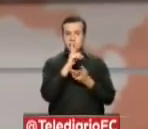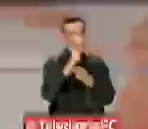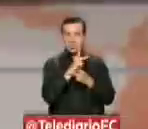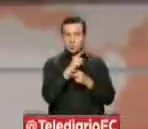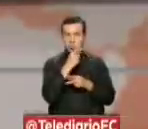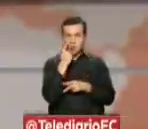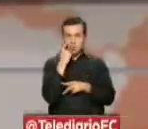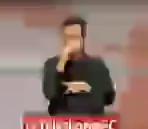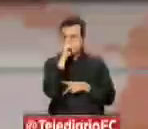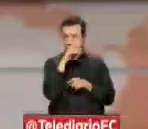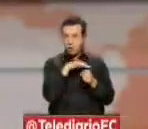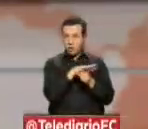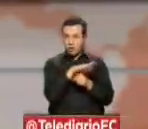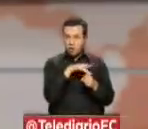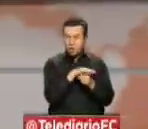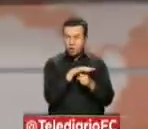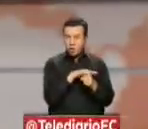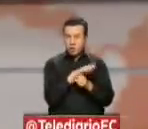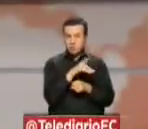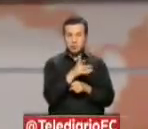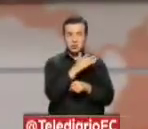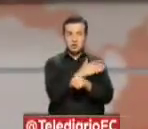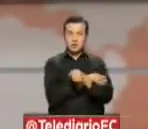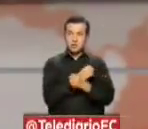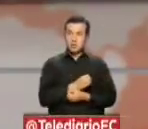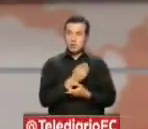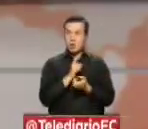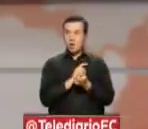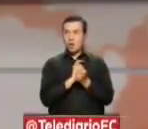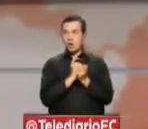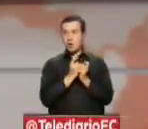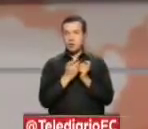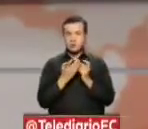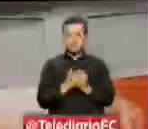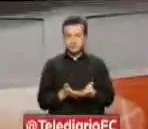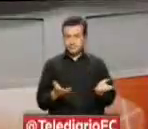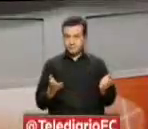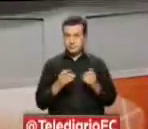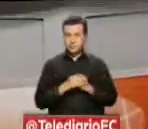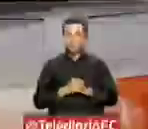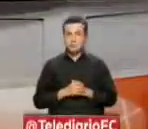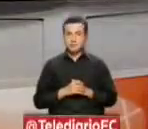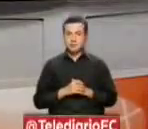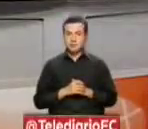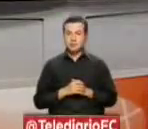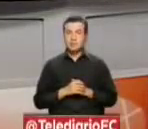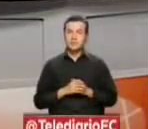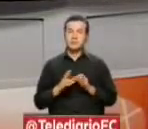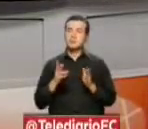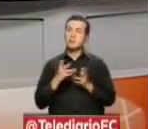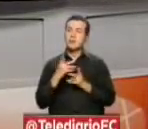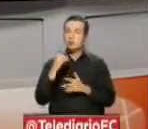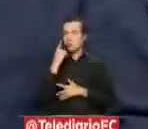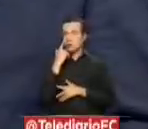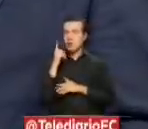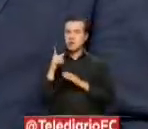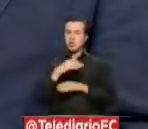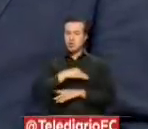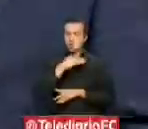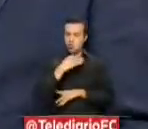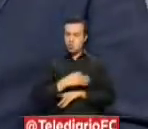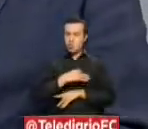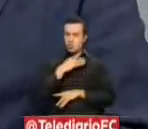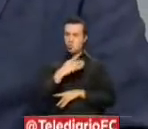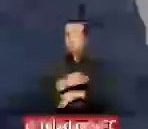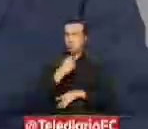se desdiga de aquella versión que inicialmente dio ante la justicia. ¿En qué consiste el código de ética que